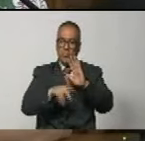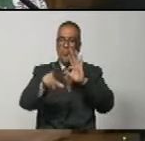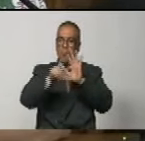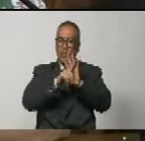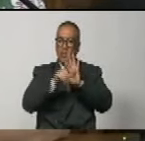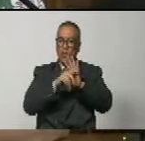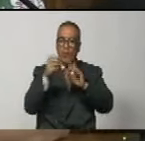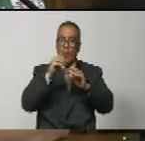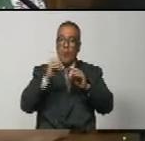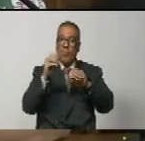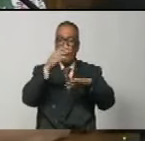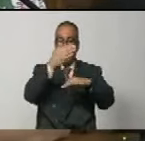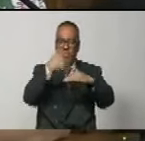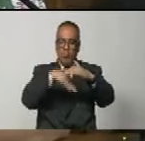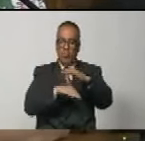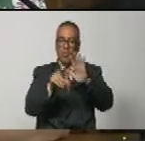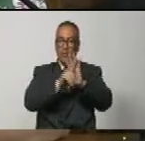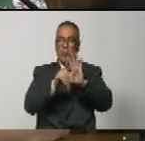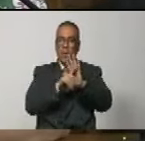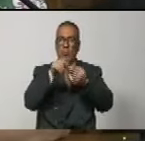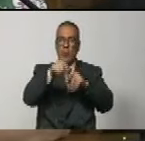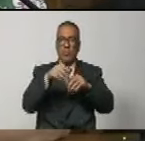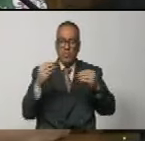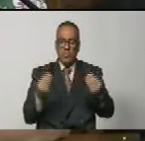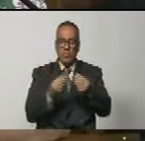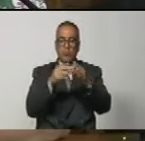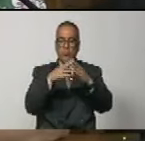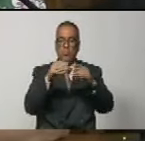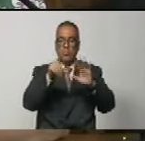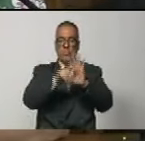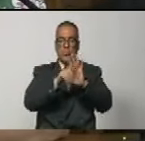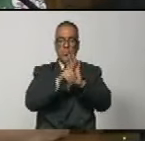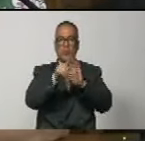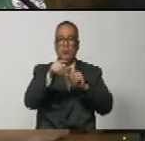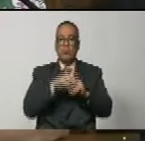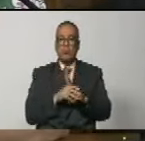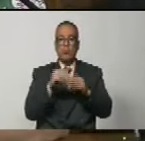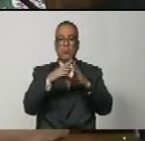legal o sublegal que coliden con esta ley. Es todo, ciudadano presidente.